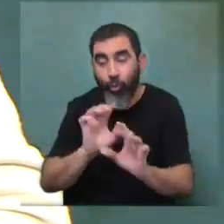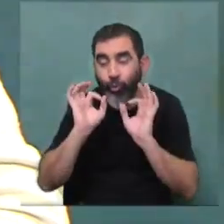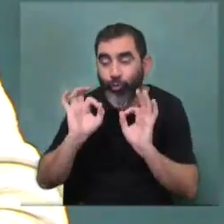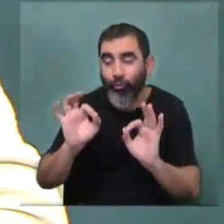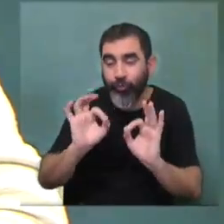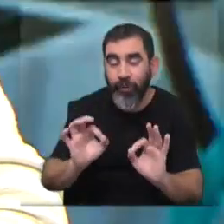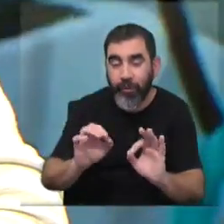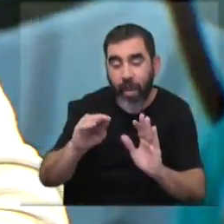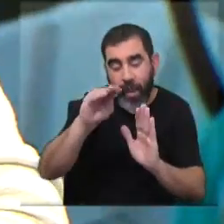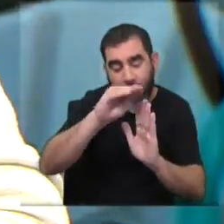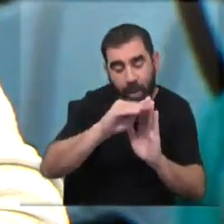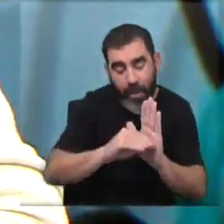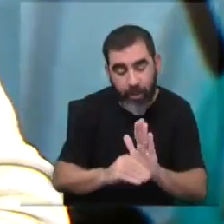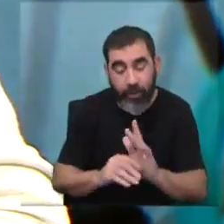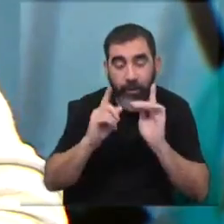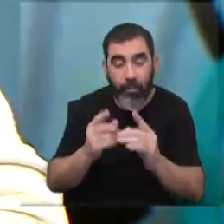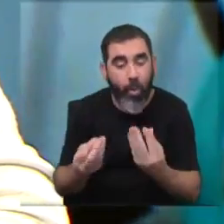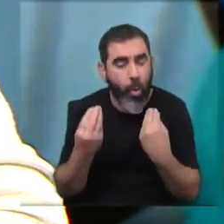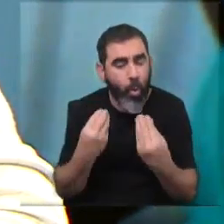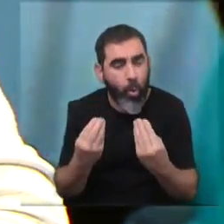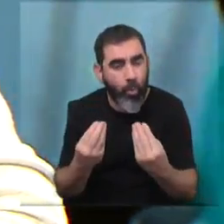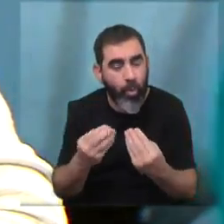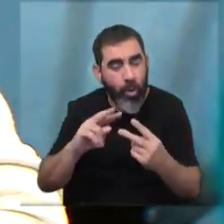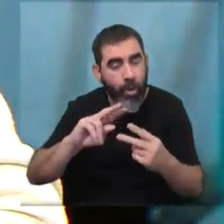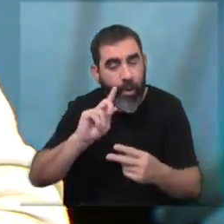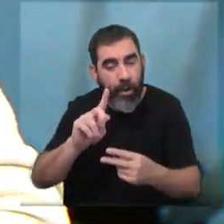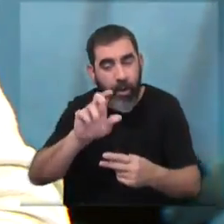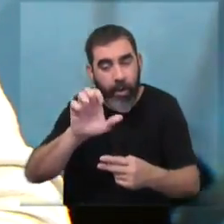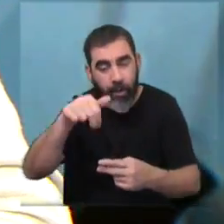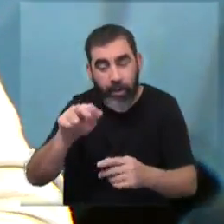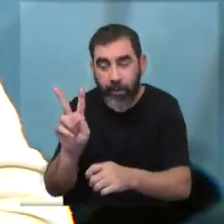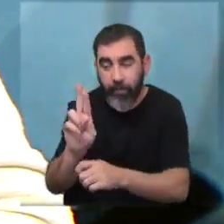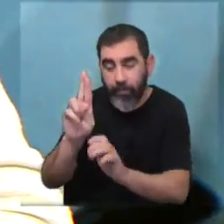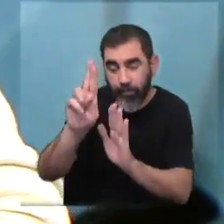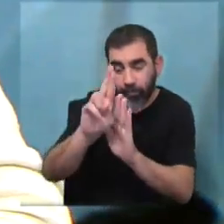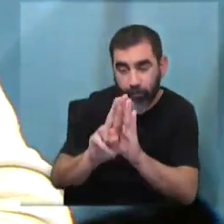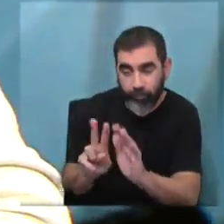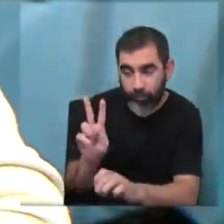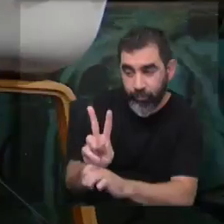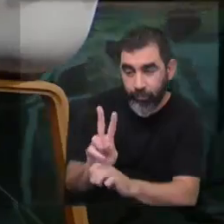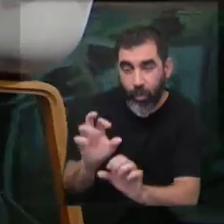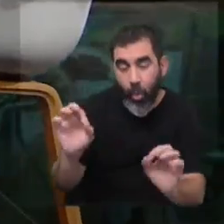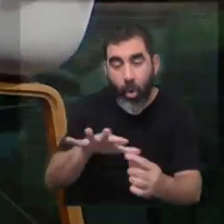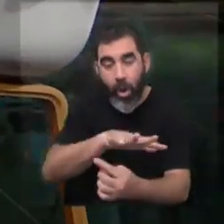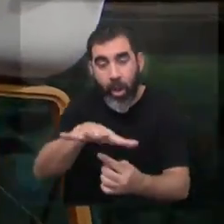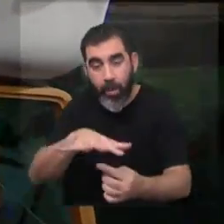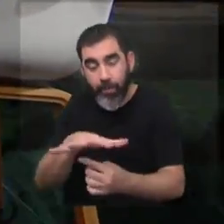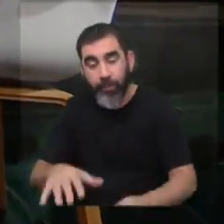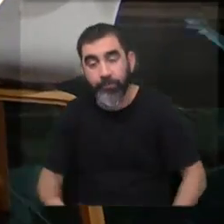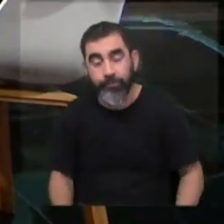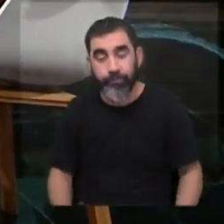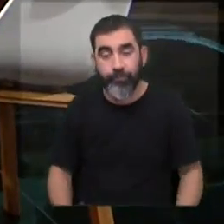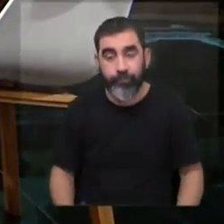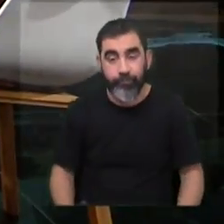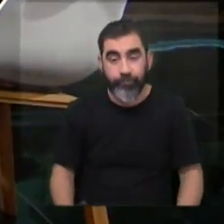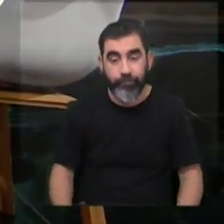la lista de genes, sino también cómo esos genes son regulados por otros productos o por el medio ambiente. Ese es el grupo en